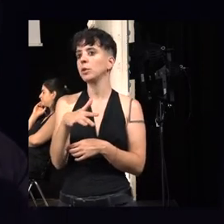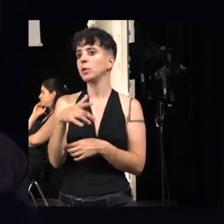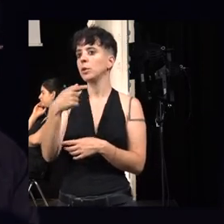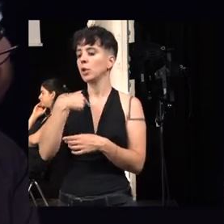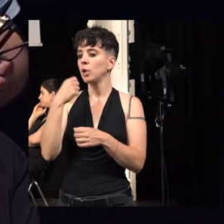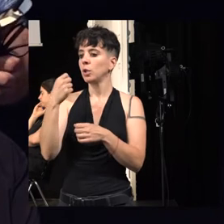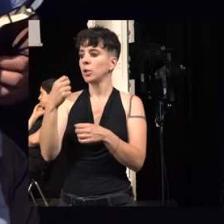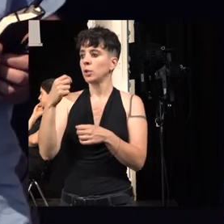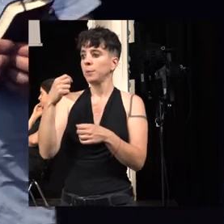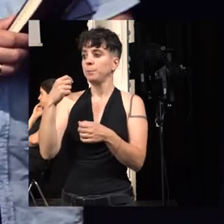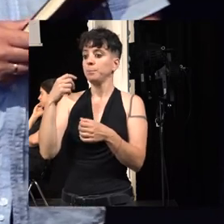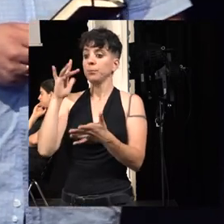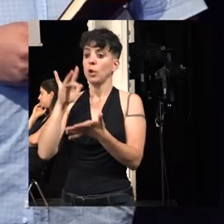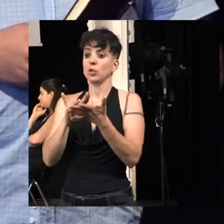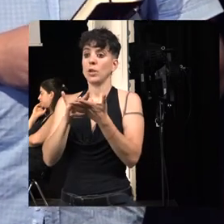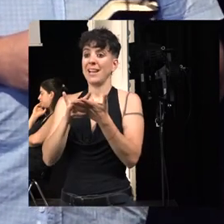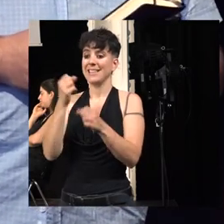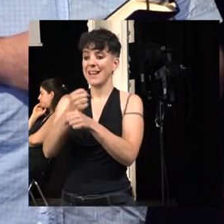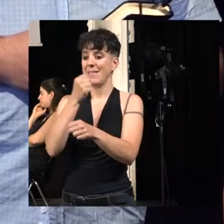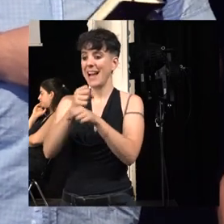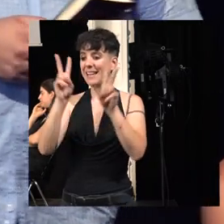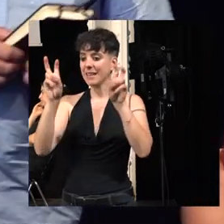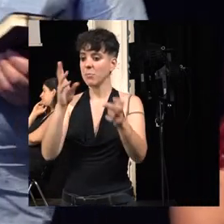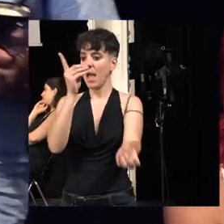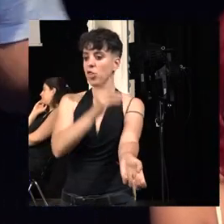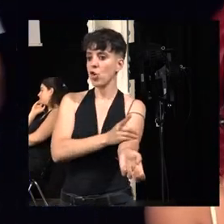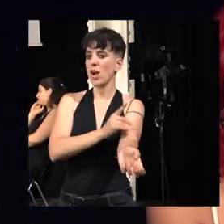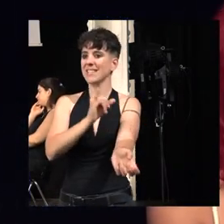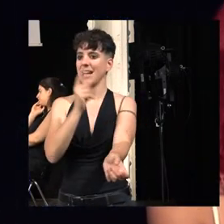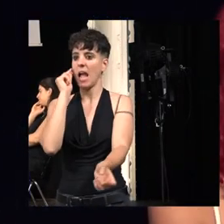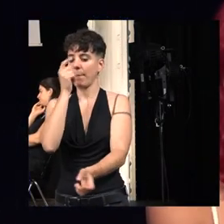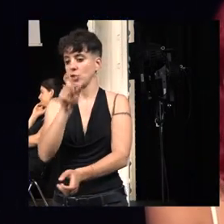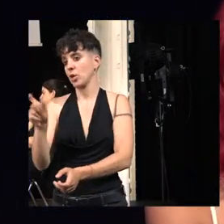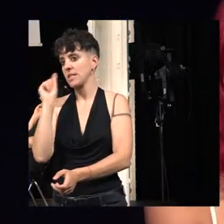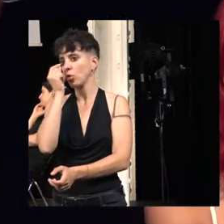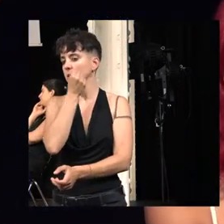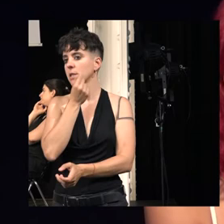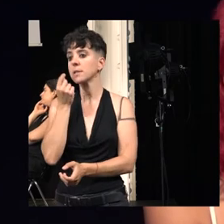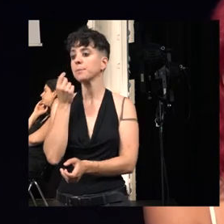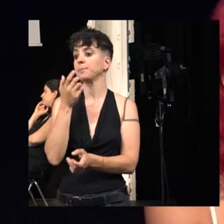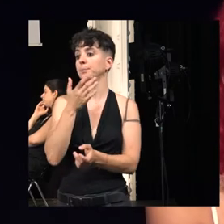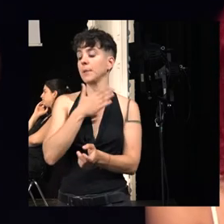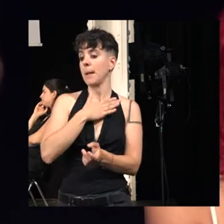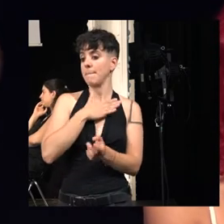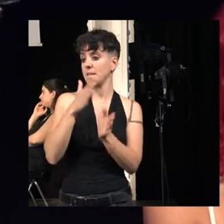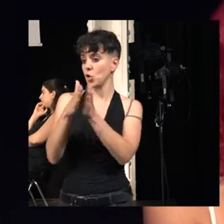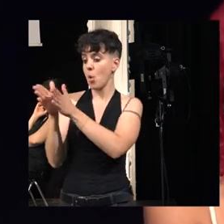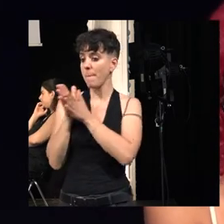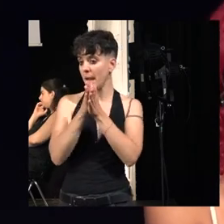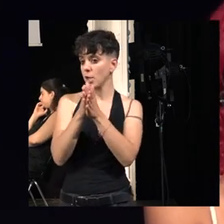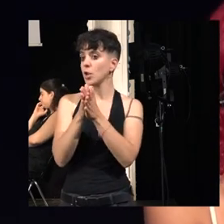trabajé en unos aspectos que tienen que ver con drogas y adolescentes. Y mis compañeros sabían que yo era gay y